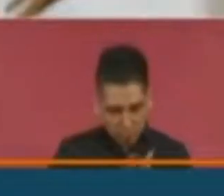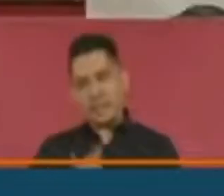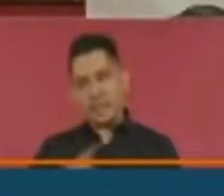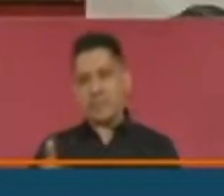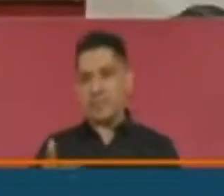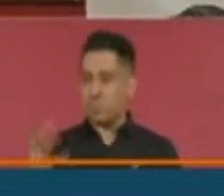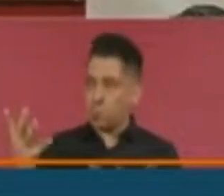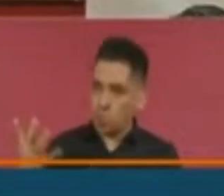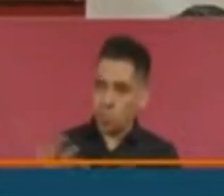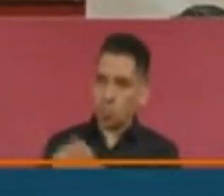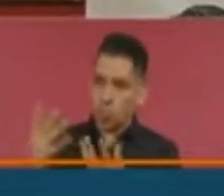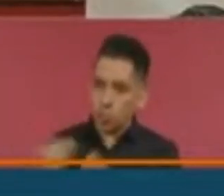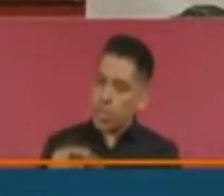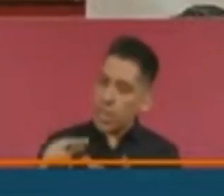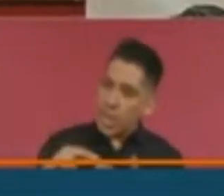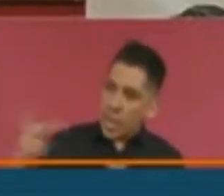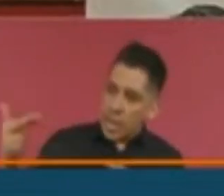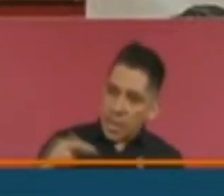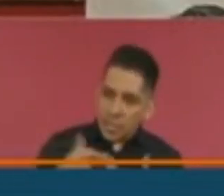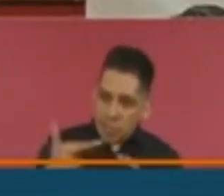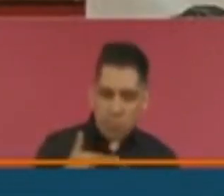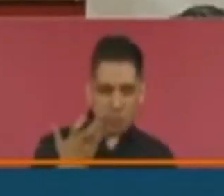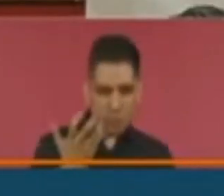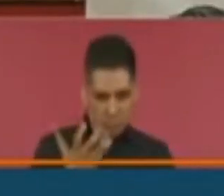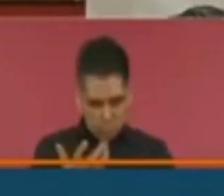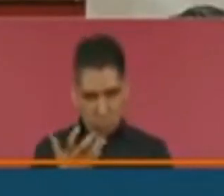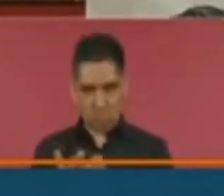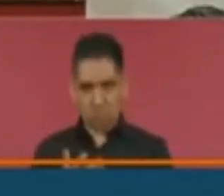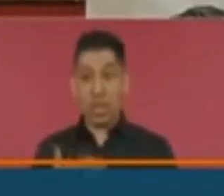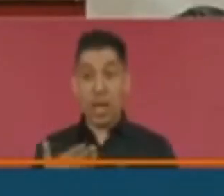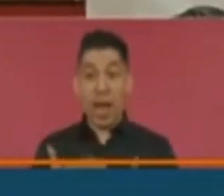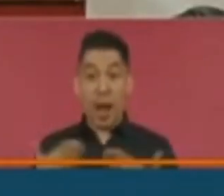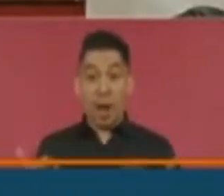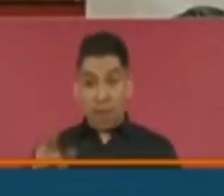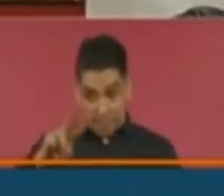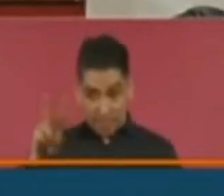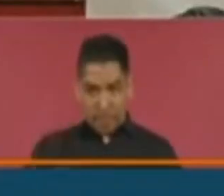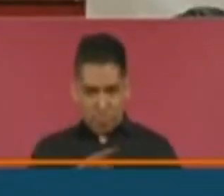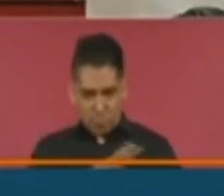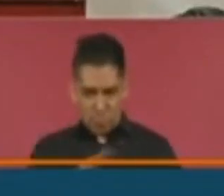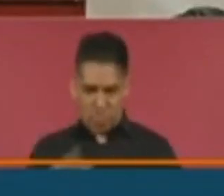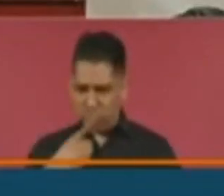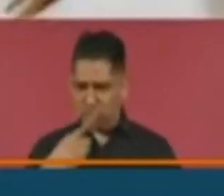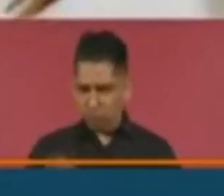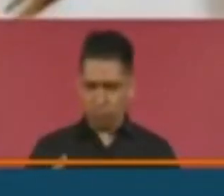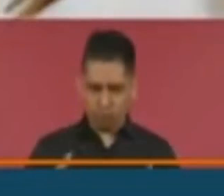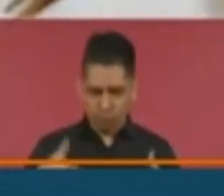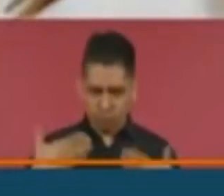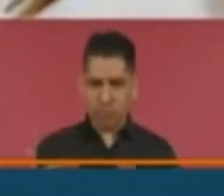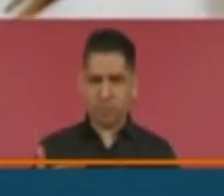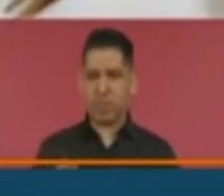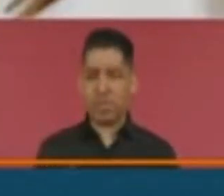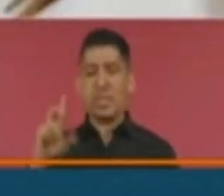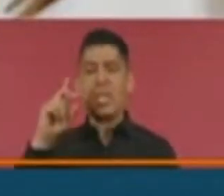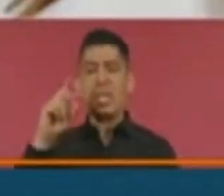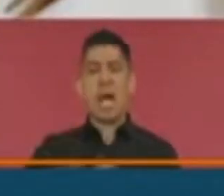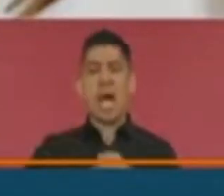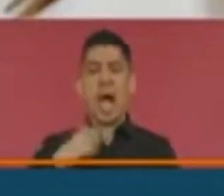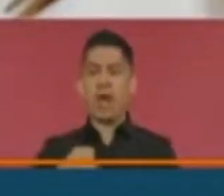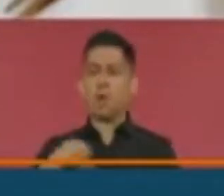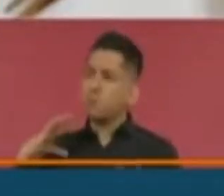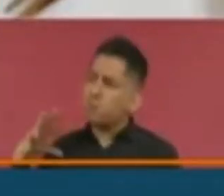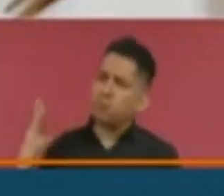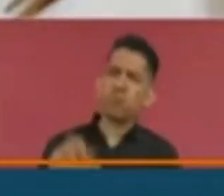naciones. Les tengo que decir, más que nunca, después de 30 años de participar en política exterior, Estados Unidos